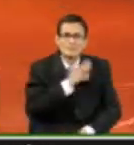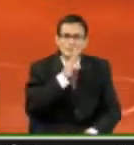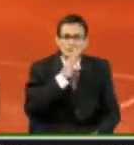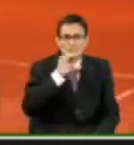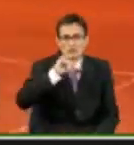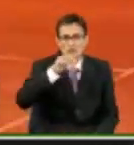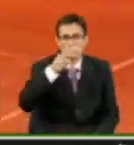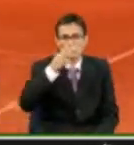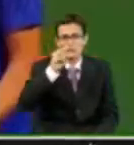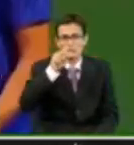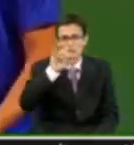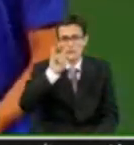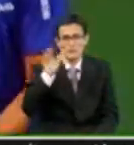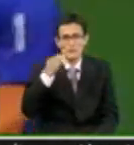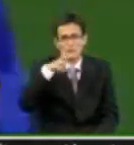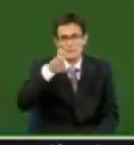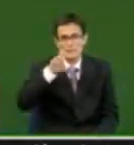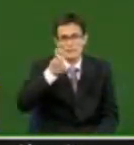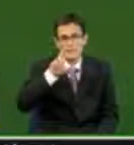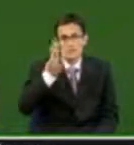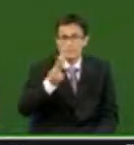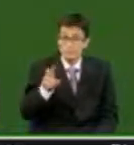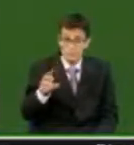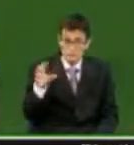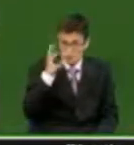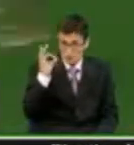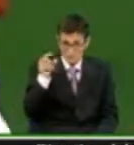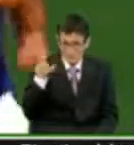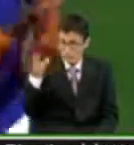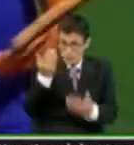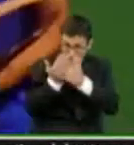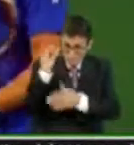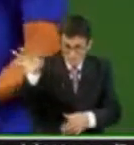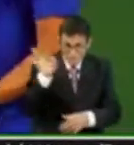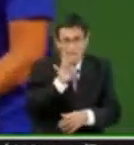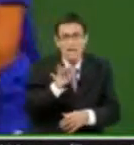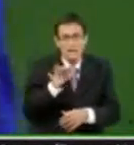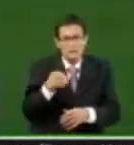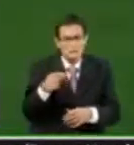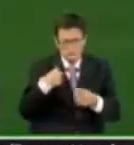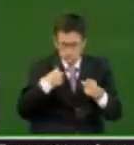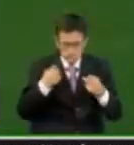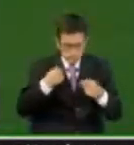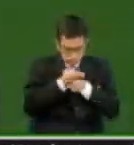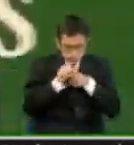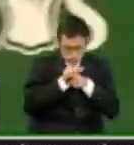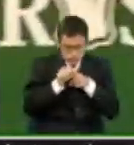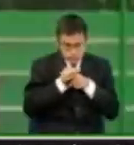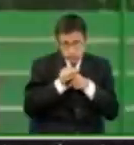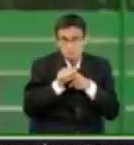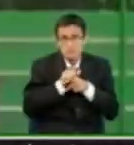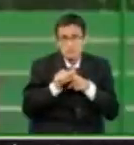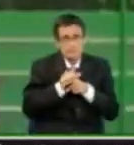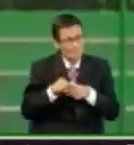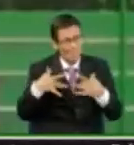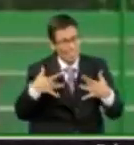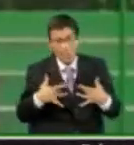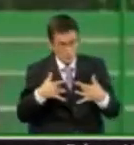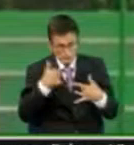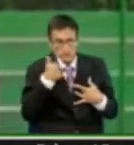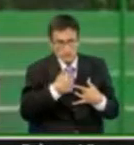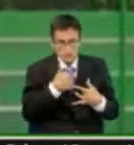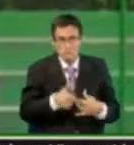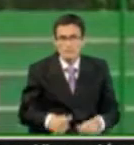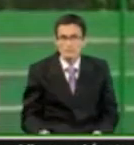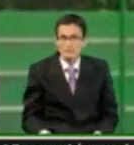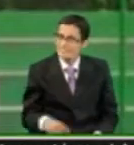se ha preparado intensamente para llenar las expectativas del equipo en este importante compromiso en mi equipo hacer de repertorio